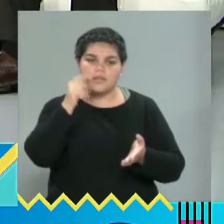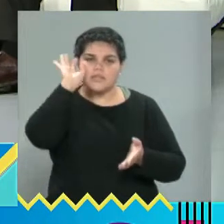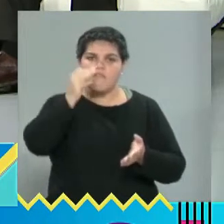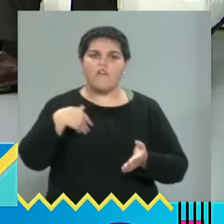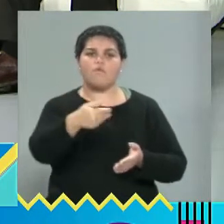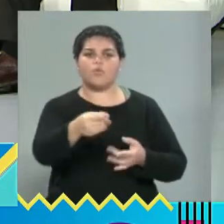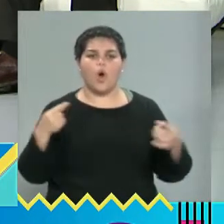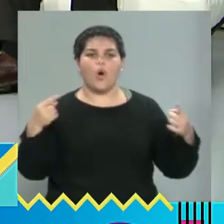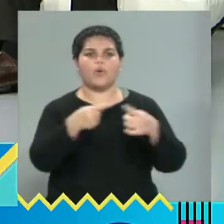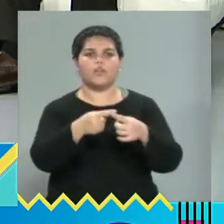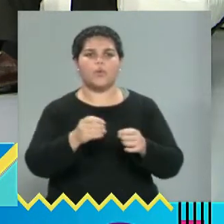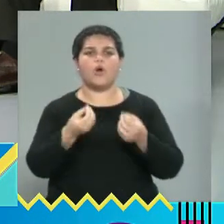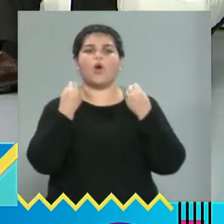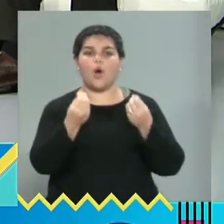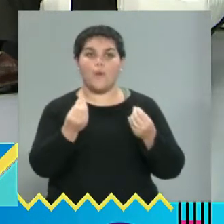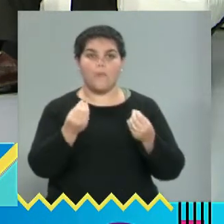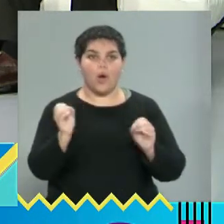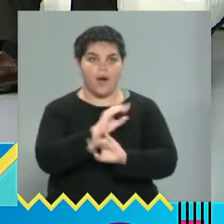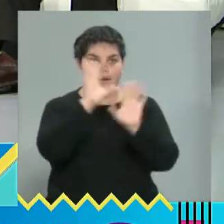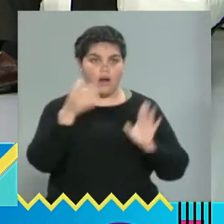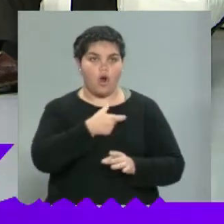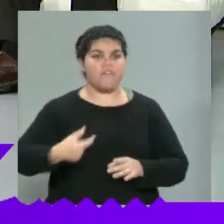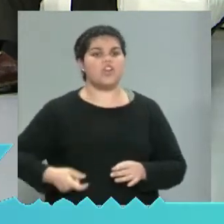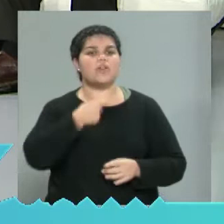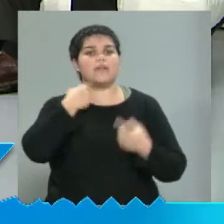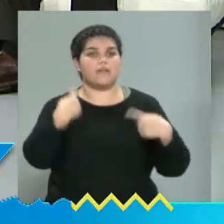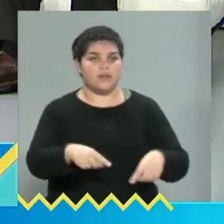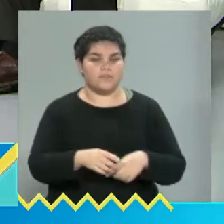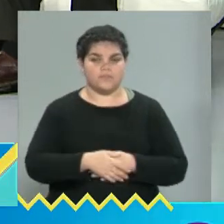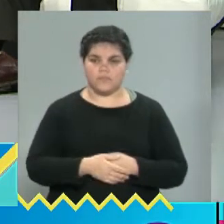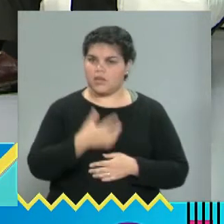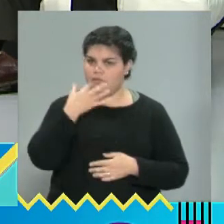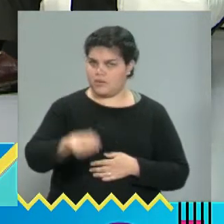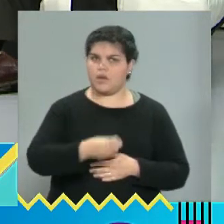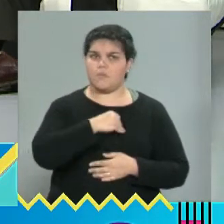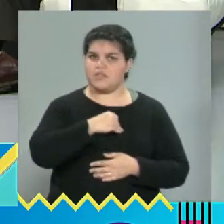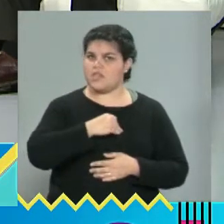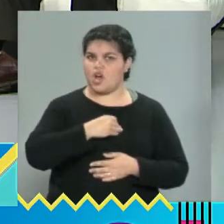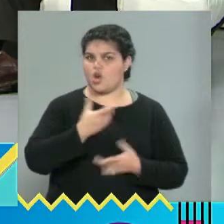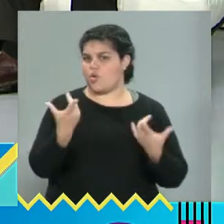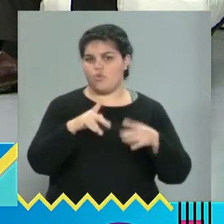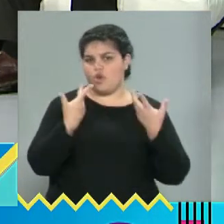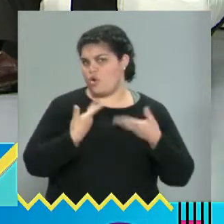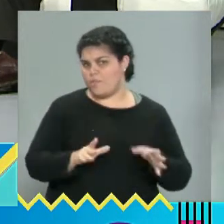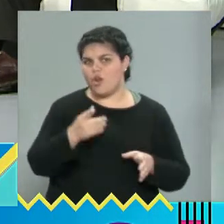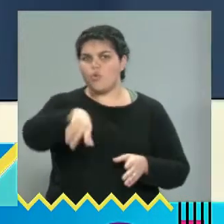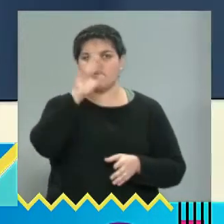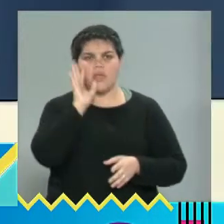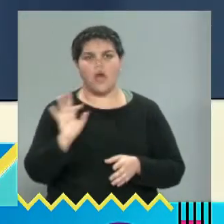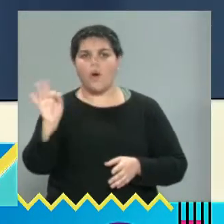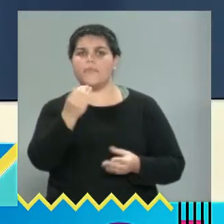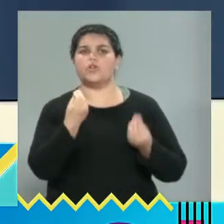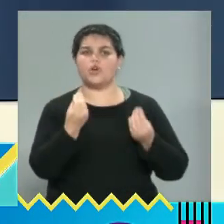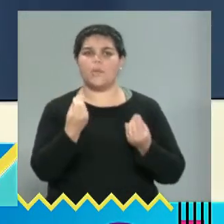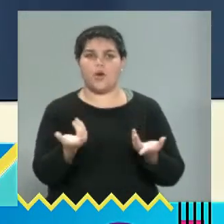es lo que quiere el gobierno, ¿sí? Bien. ¿Creemos en eso de que fue simplemente una reunión de rutina? ¿Cómo lo leen ustedes? ¿Una reunión de